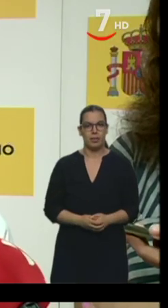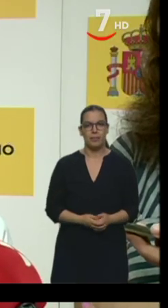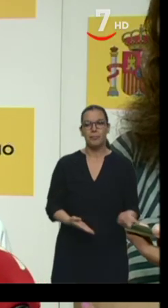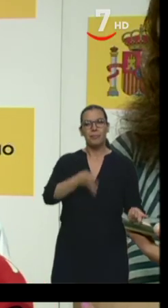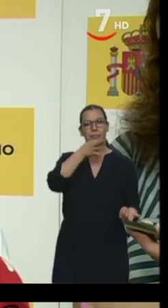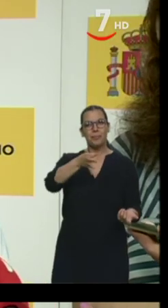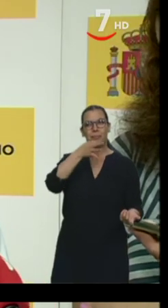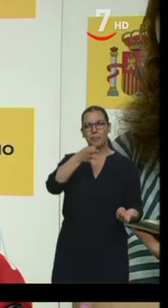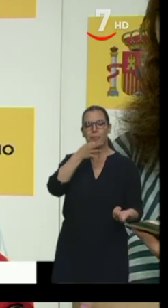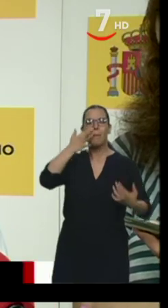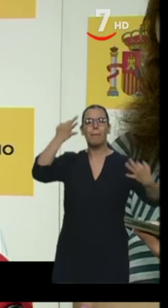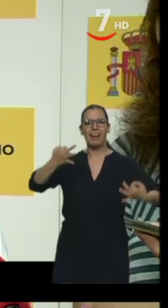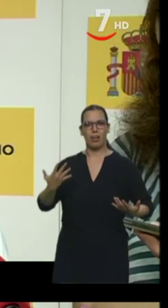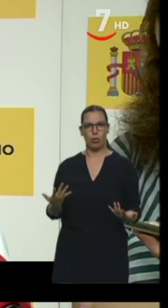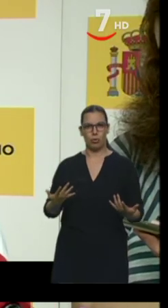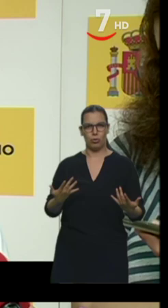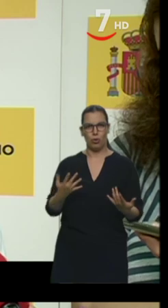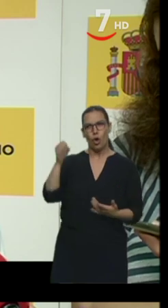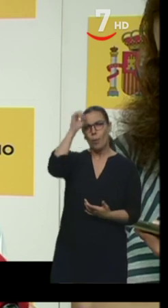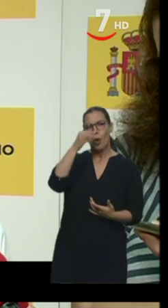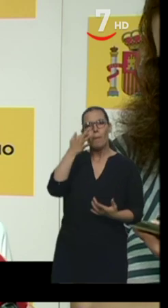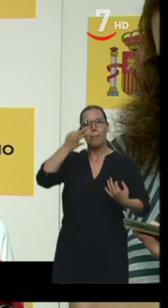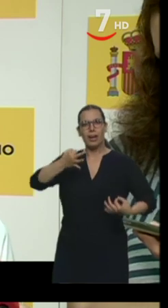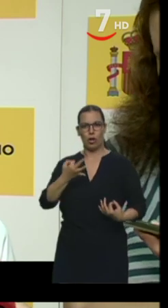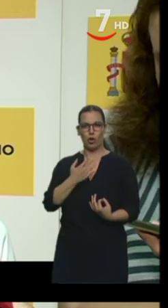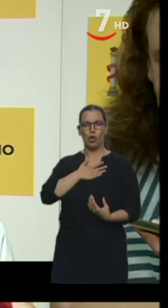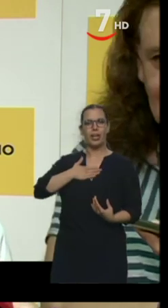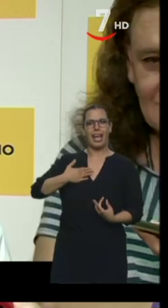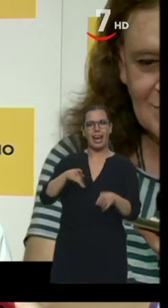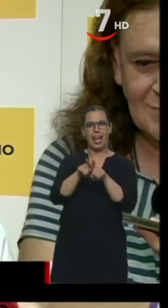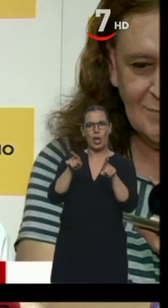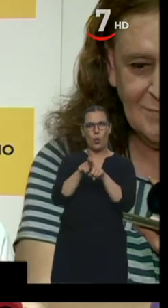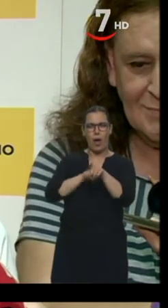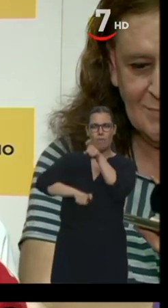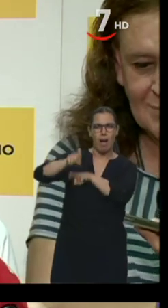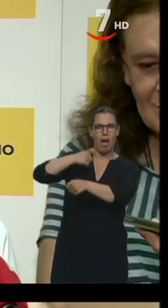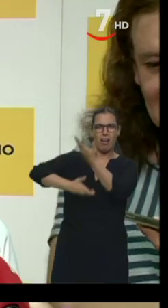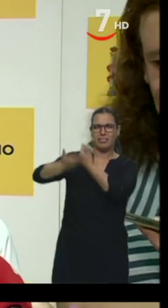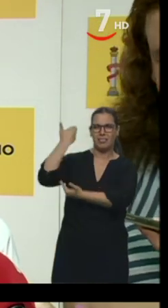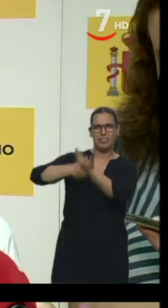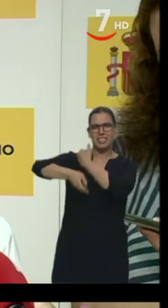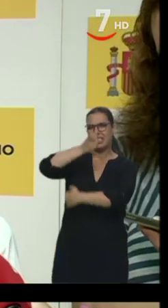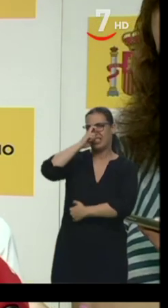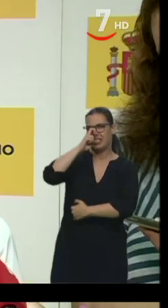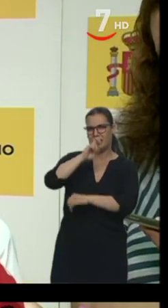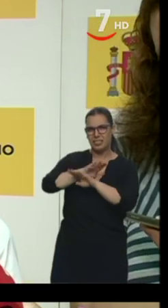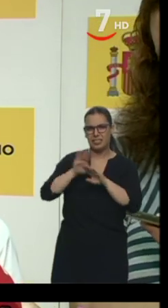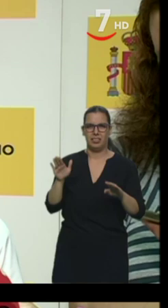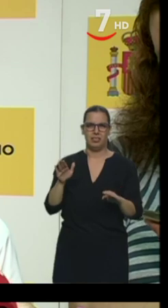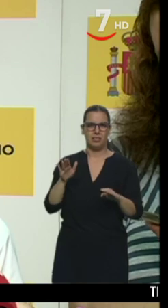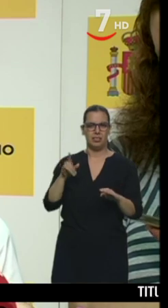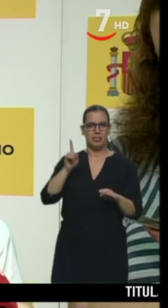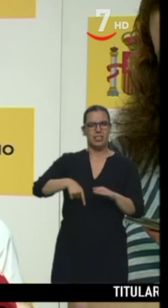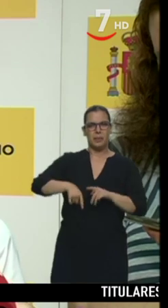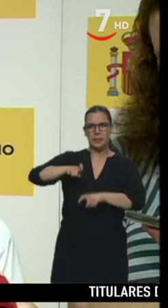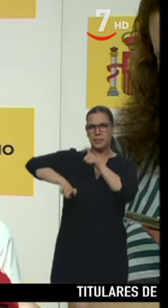Discursos peligrosos que pretenden retrotraernos a tiempos pasados y